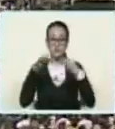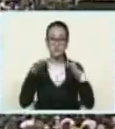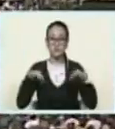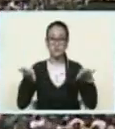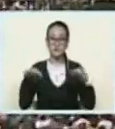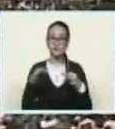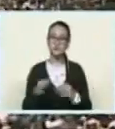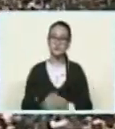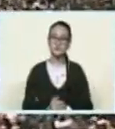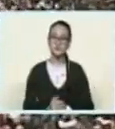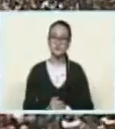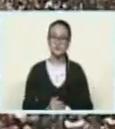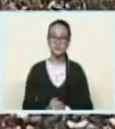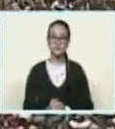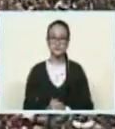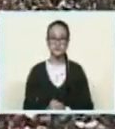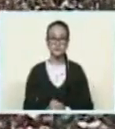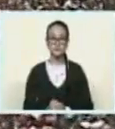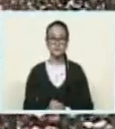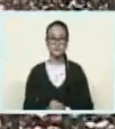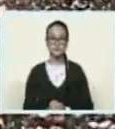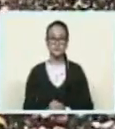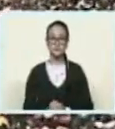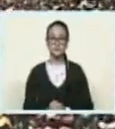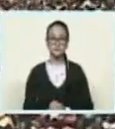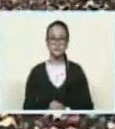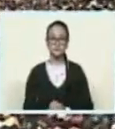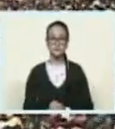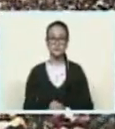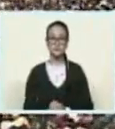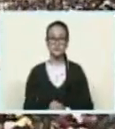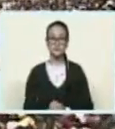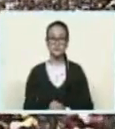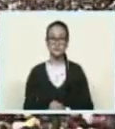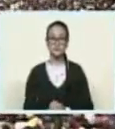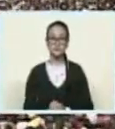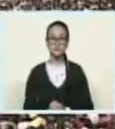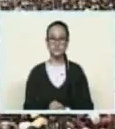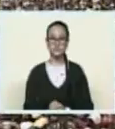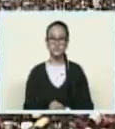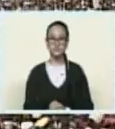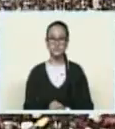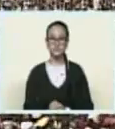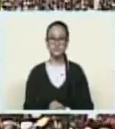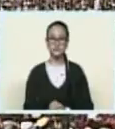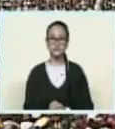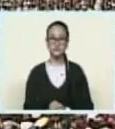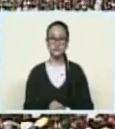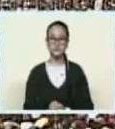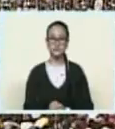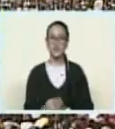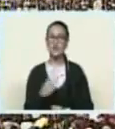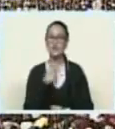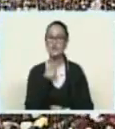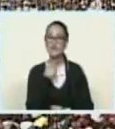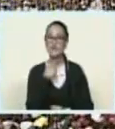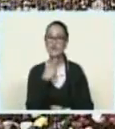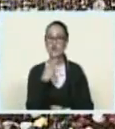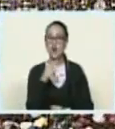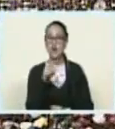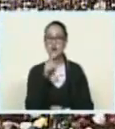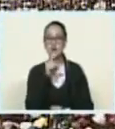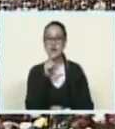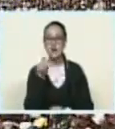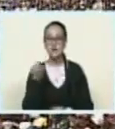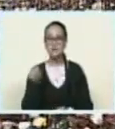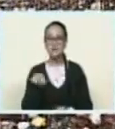himno nacional de la República Bolivariana de Venezuela, Gloria al Bravo Pueblo, guiado en la voz del Comandante